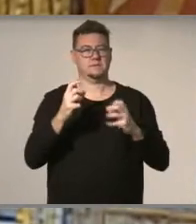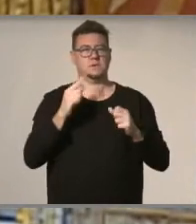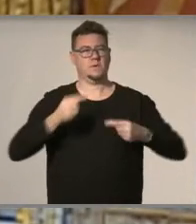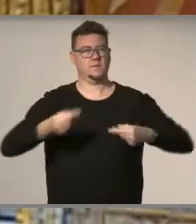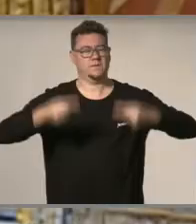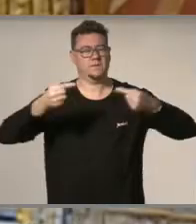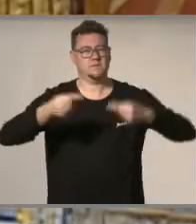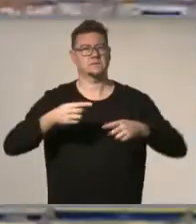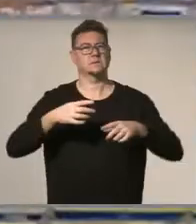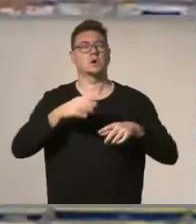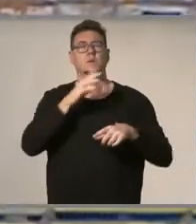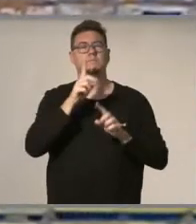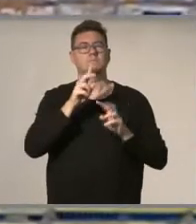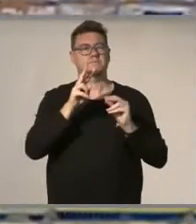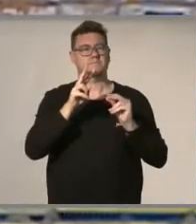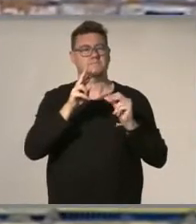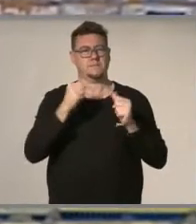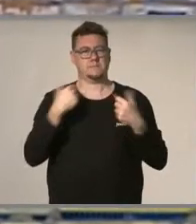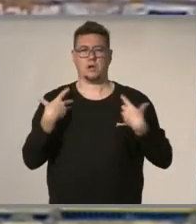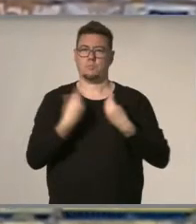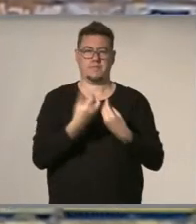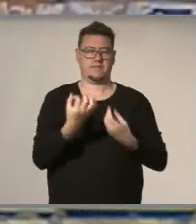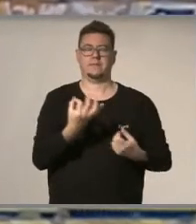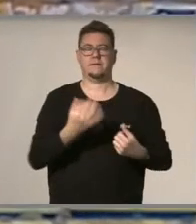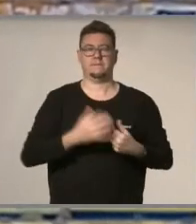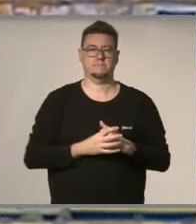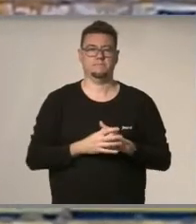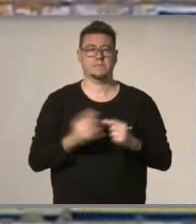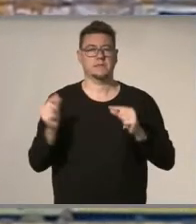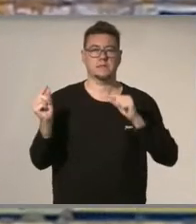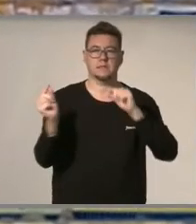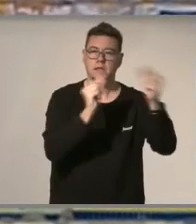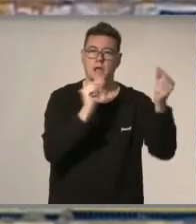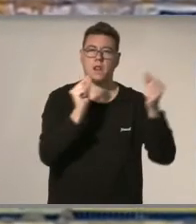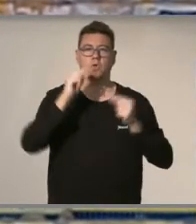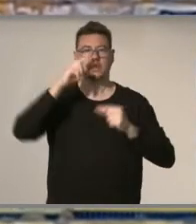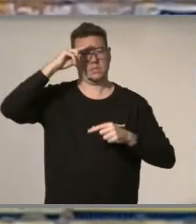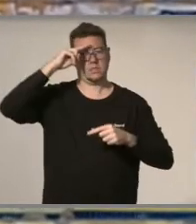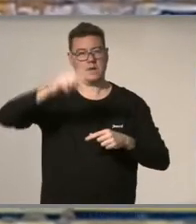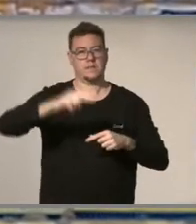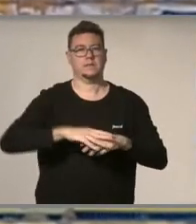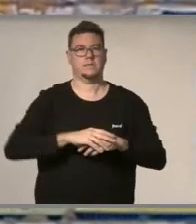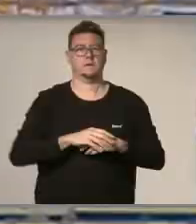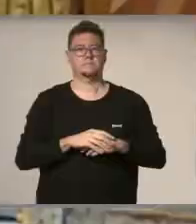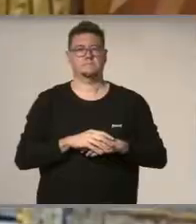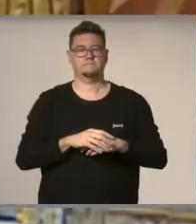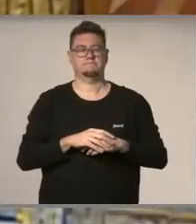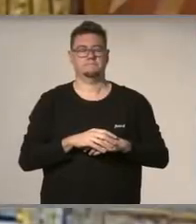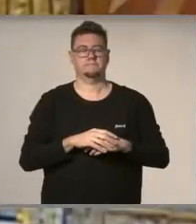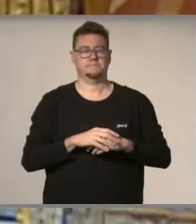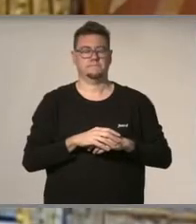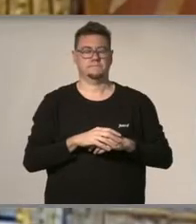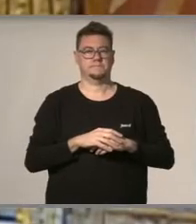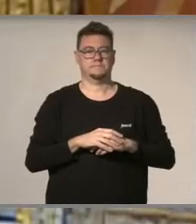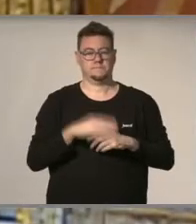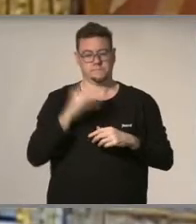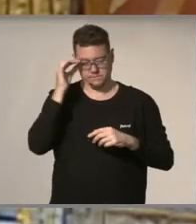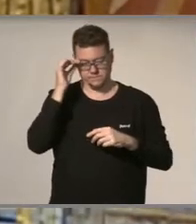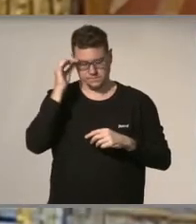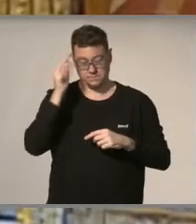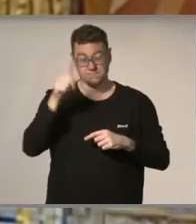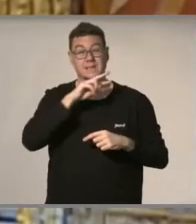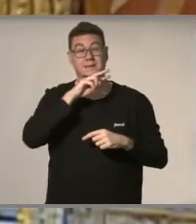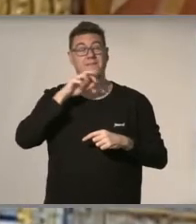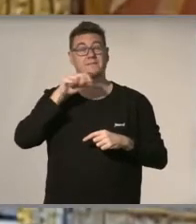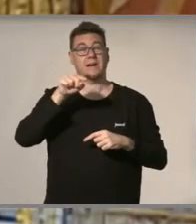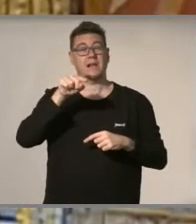la descalificación, la convivencia, el diálogo, la tolerancia. ¡Qué grandes valores! Esos grandes valores